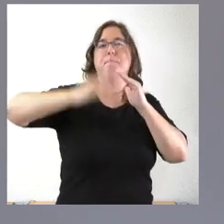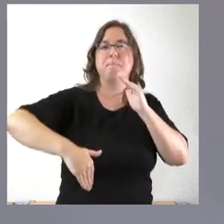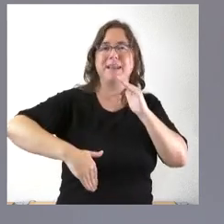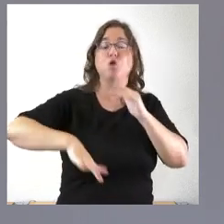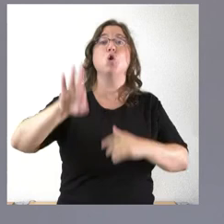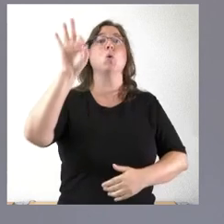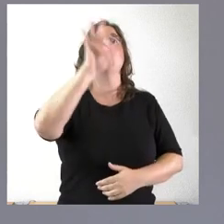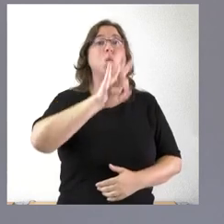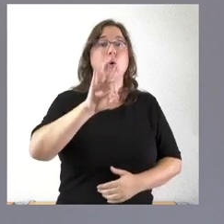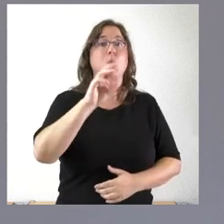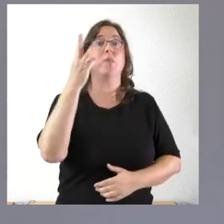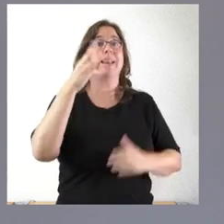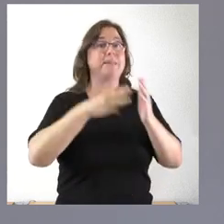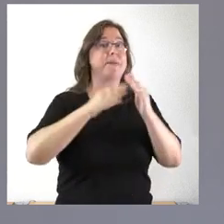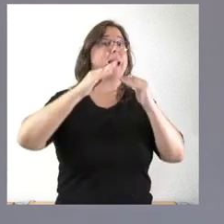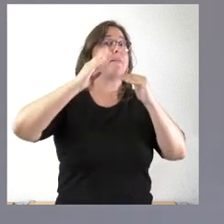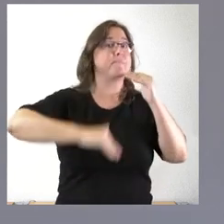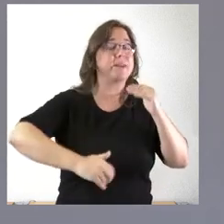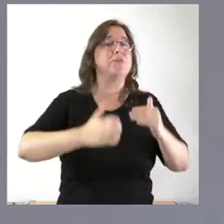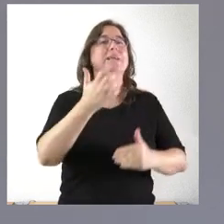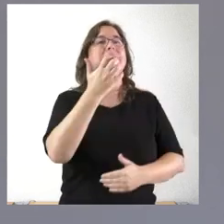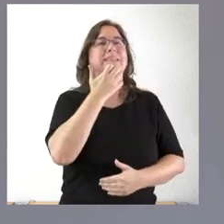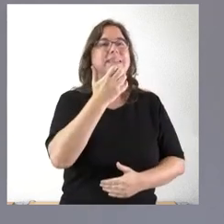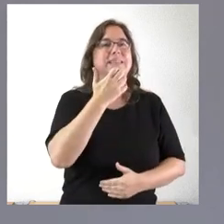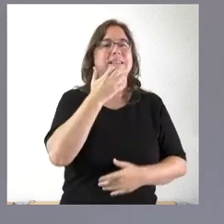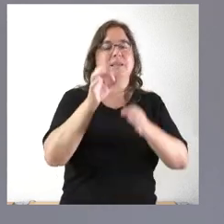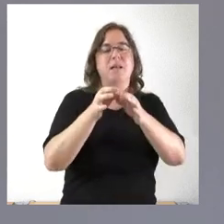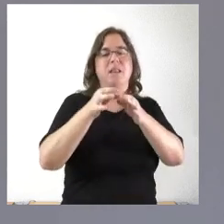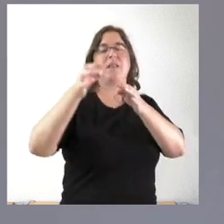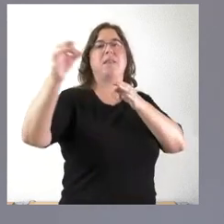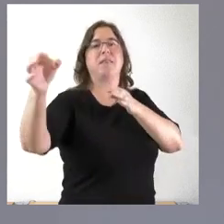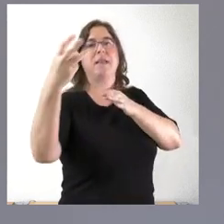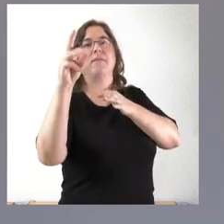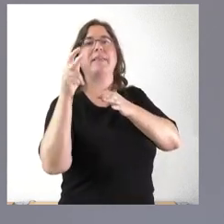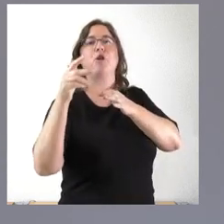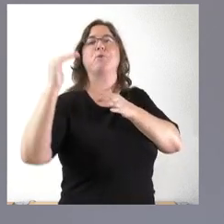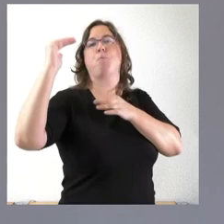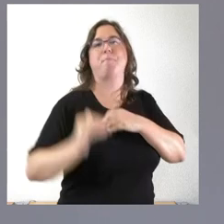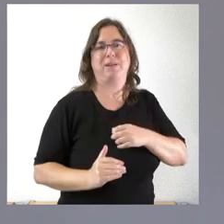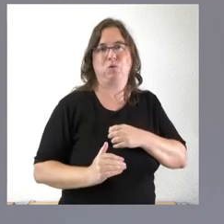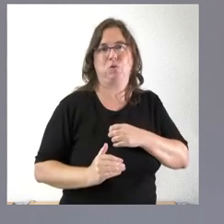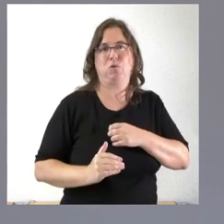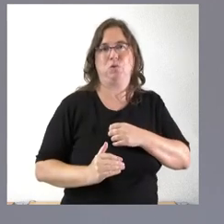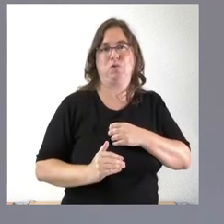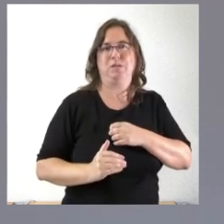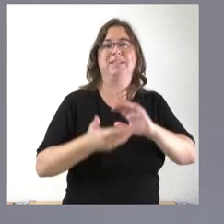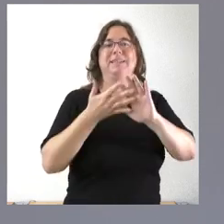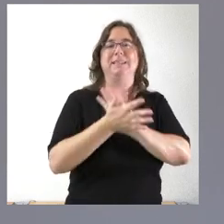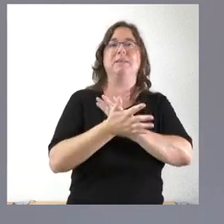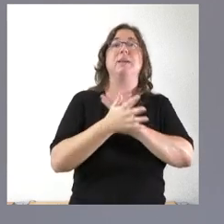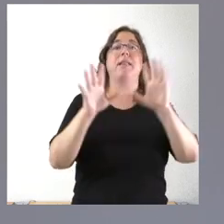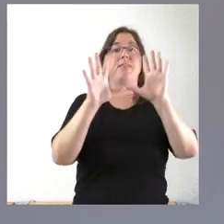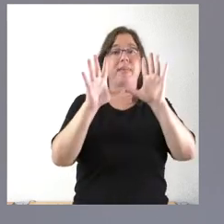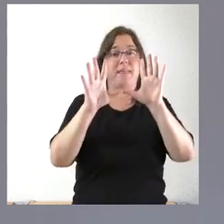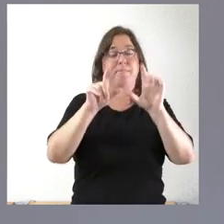o aquellos otros de menos de 3.000 que estén menos de 30 kilómetros de la capital de provincia. Es decir, que son aquellos de menos de 10.000